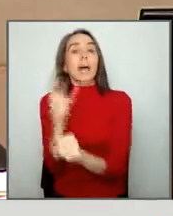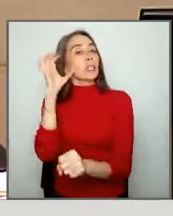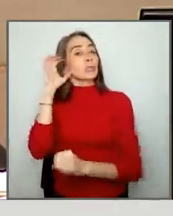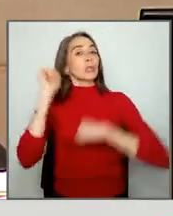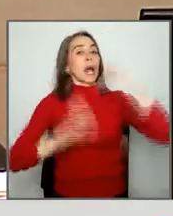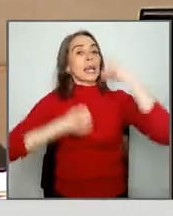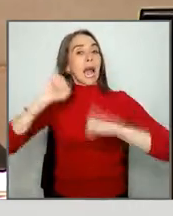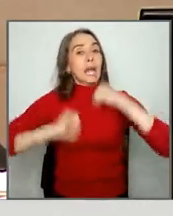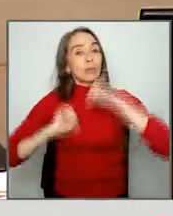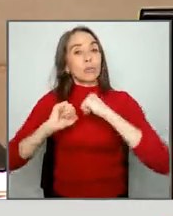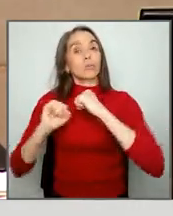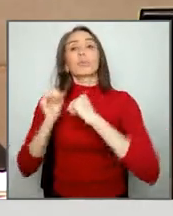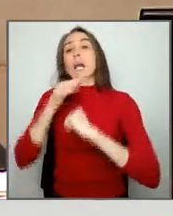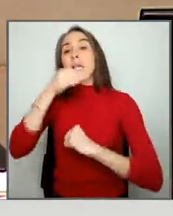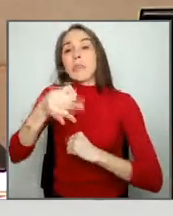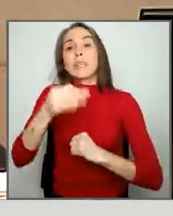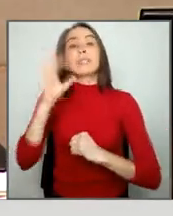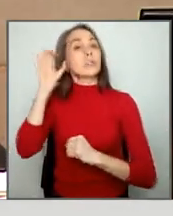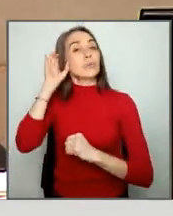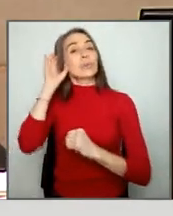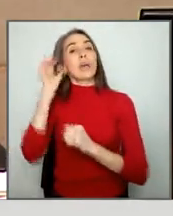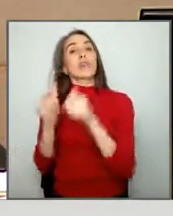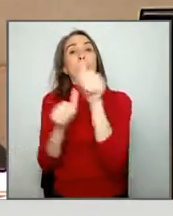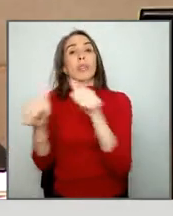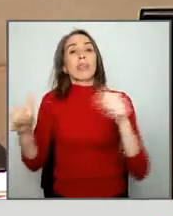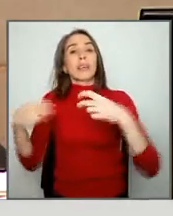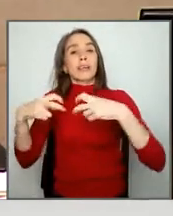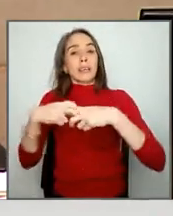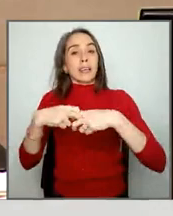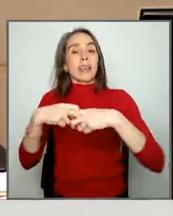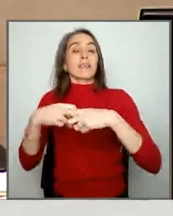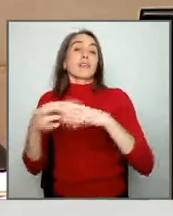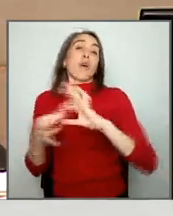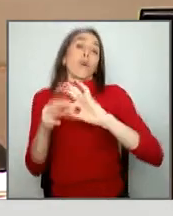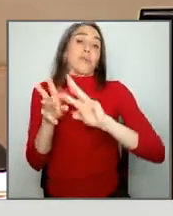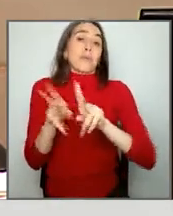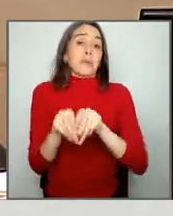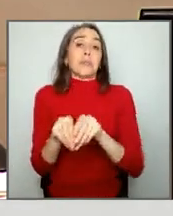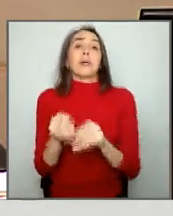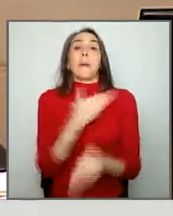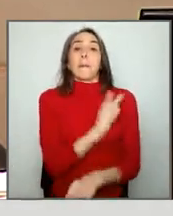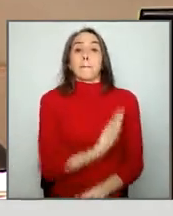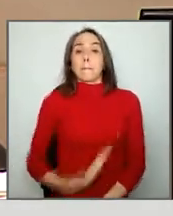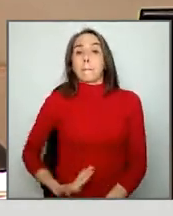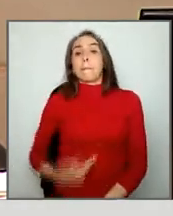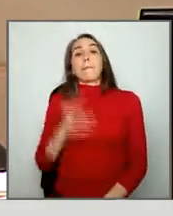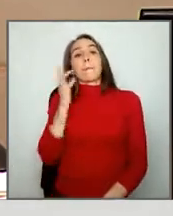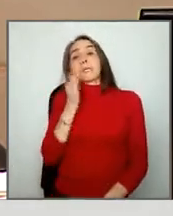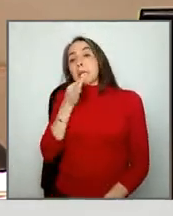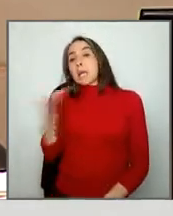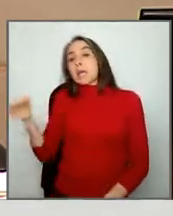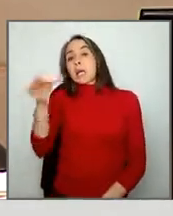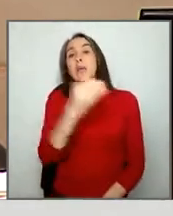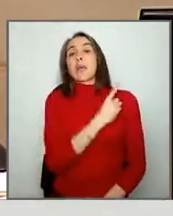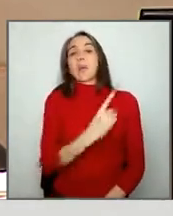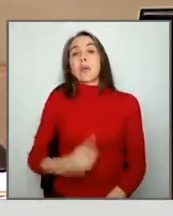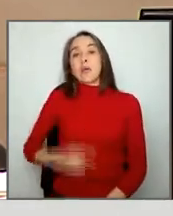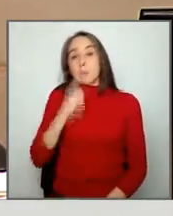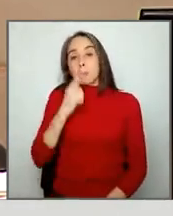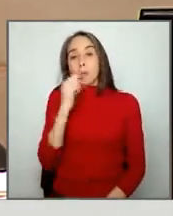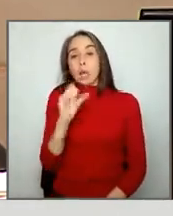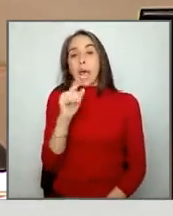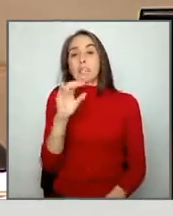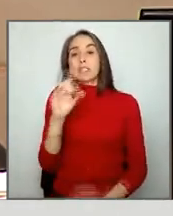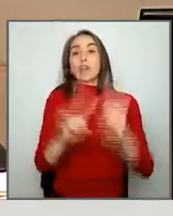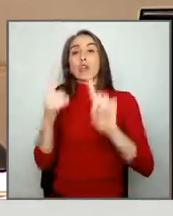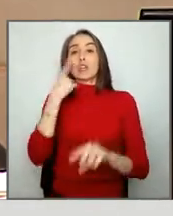a los dirigentes presidenta el diputado calisto dijo quizá alguno conoce el mar menos conoce